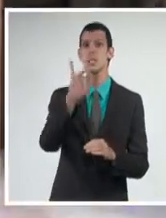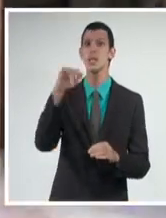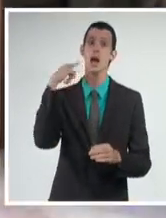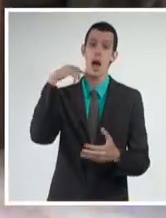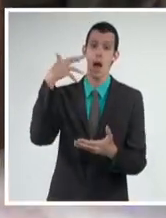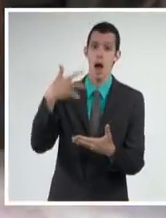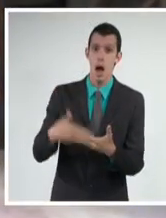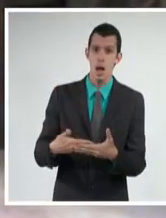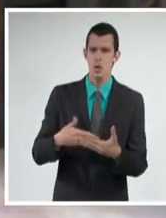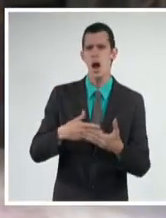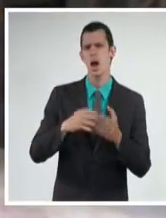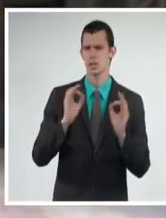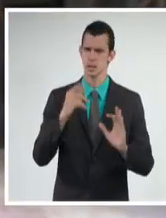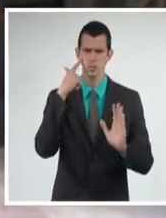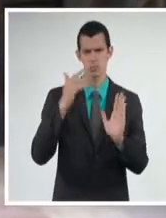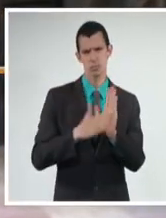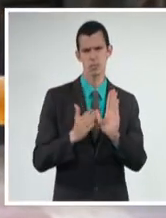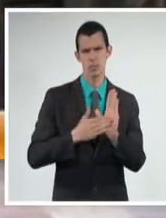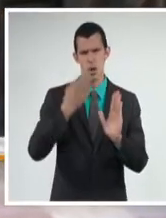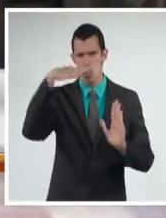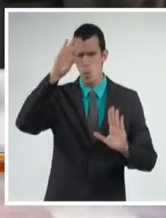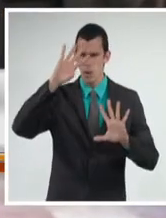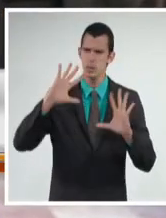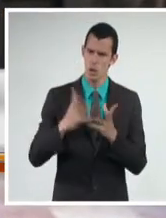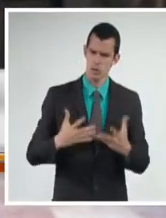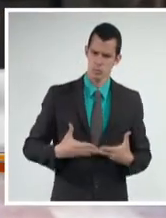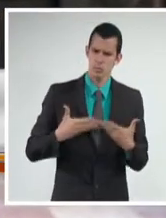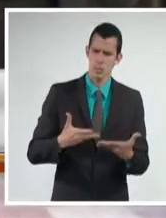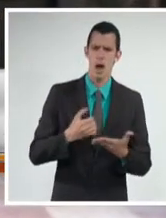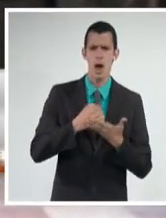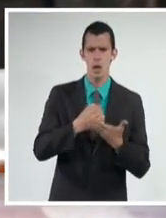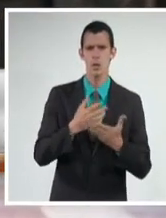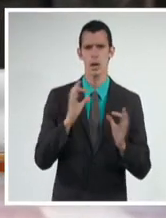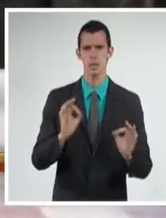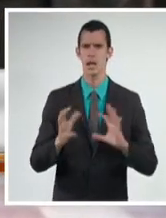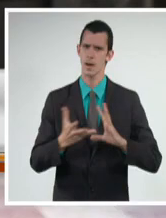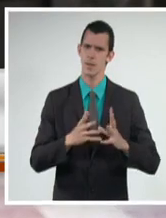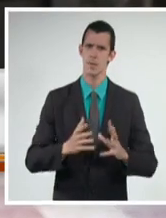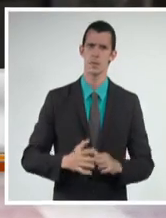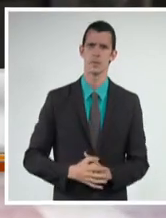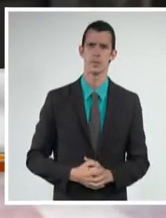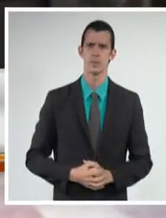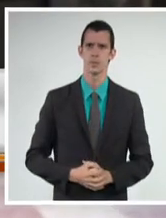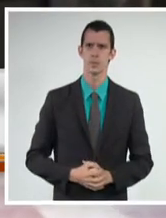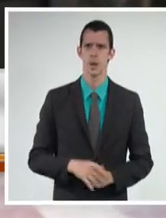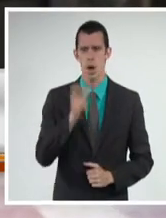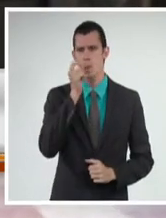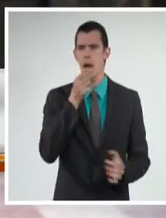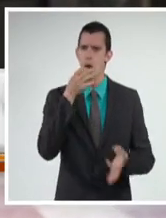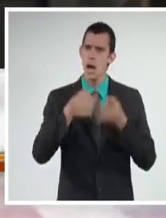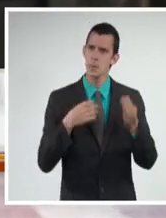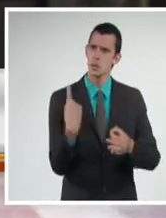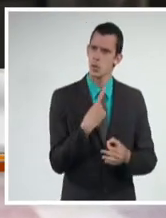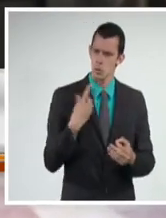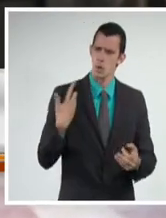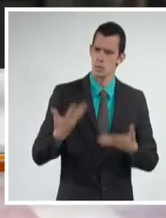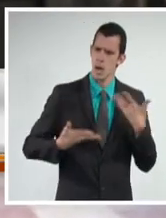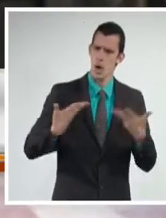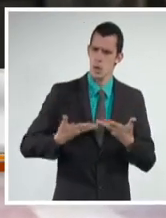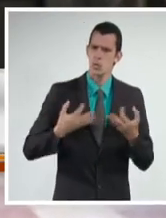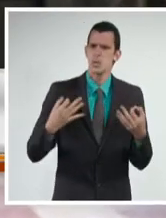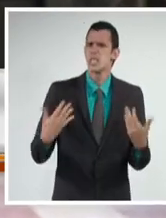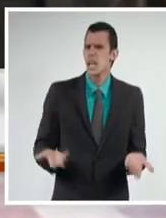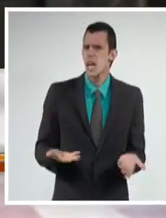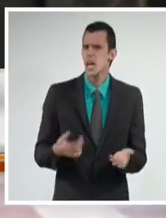humanidad. Nosotros estamos muy orgullosos y alegres de poder servir a quien nos formó, que fue nuestra patria. Y por lo